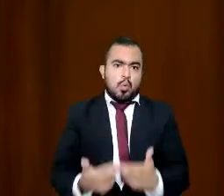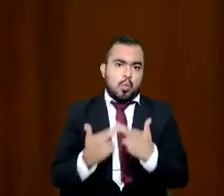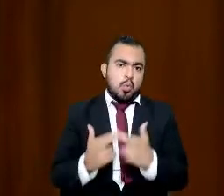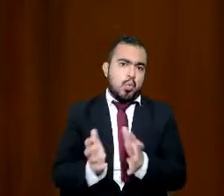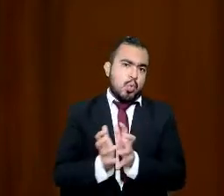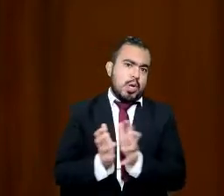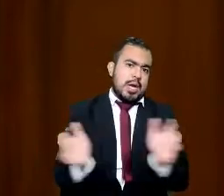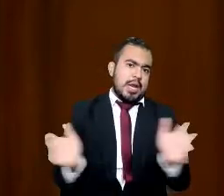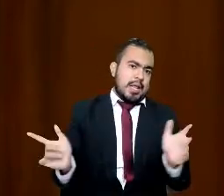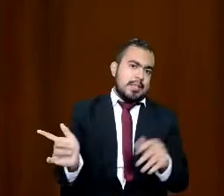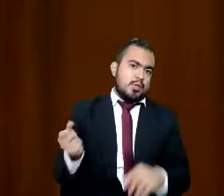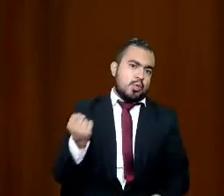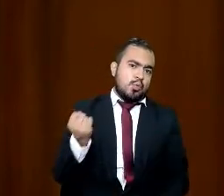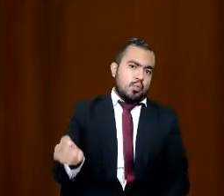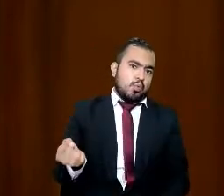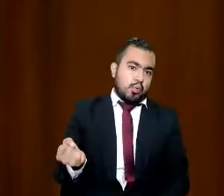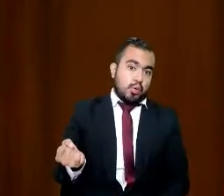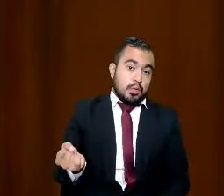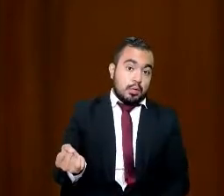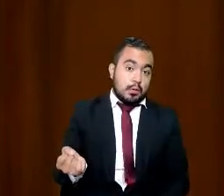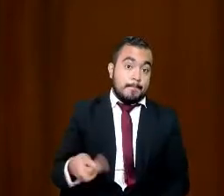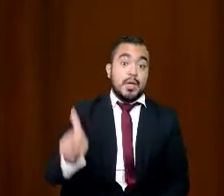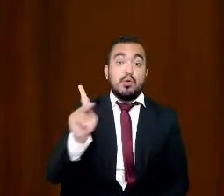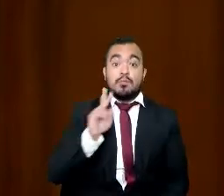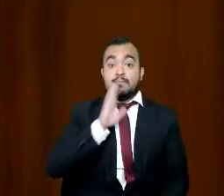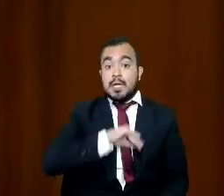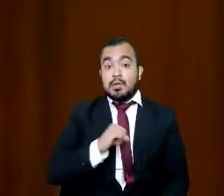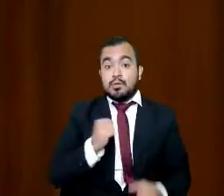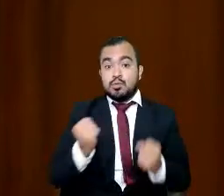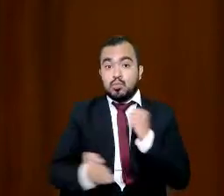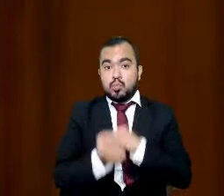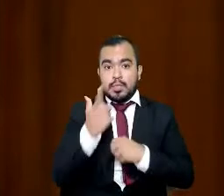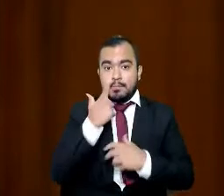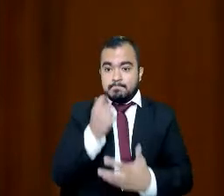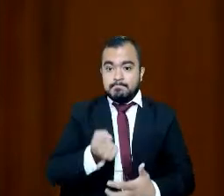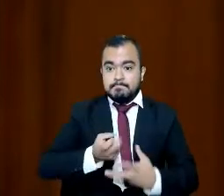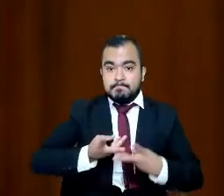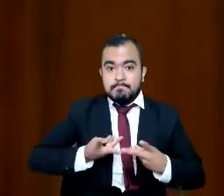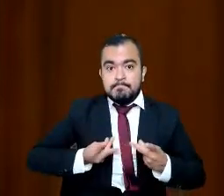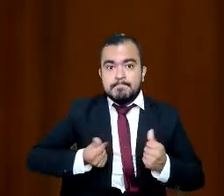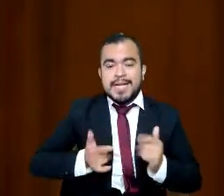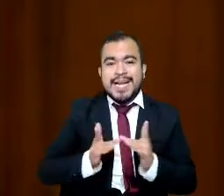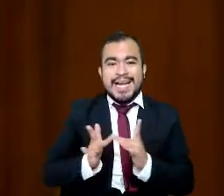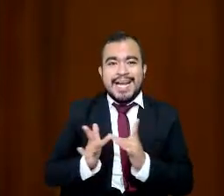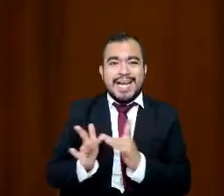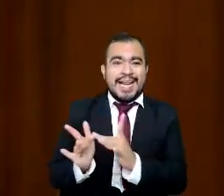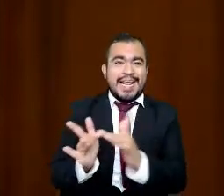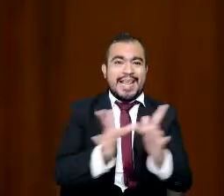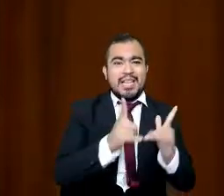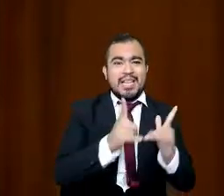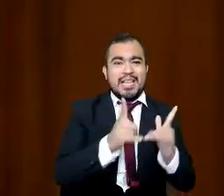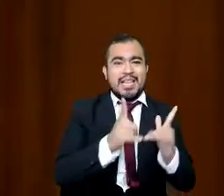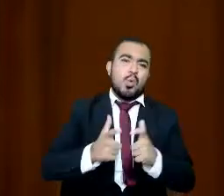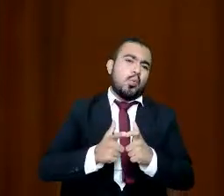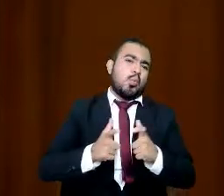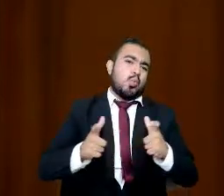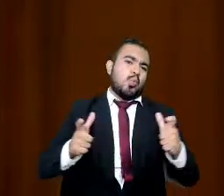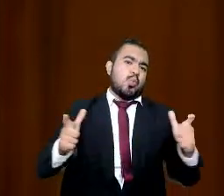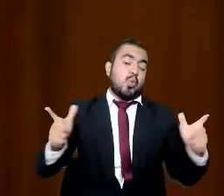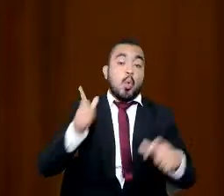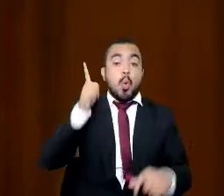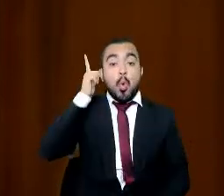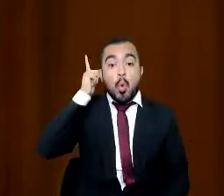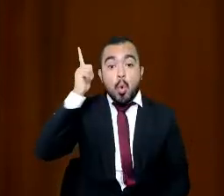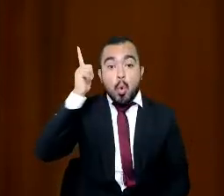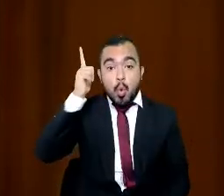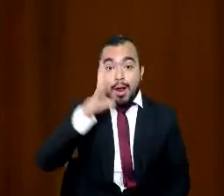potente, que desafortunadamente los montos de inversión que le destinemos a esta red, que es gigante, pues ojalá tuviésemos esa cantidad